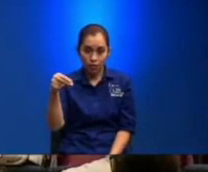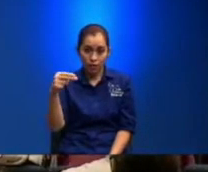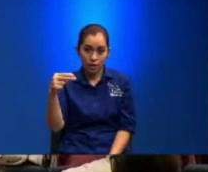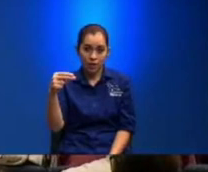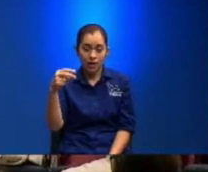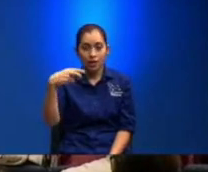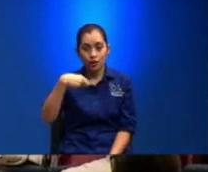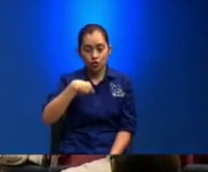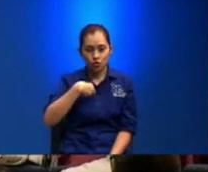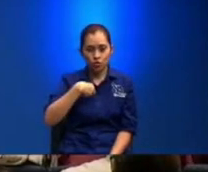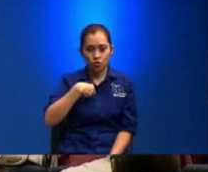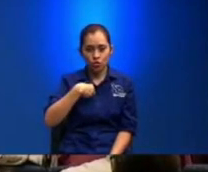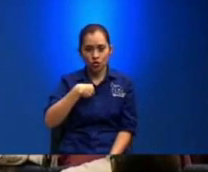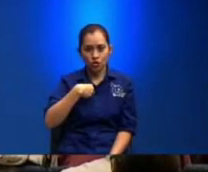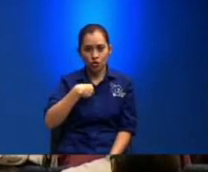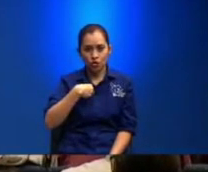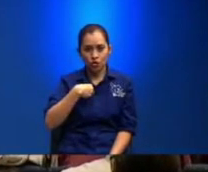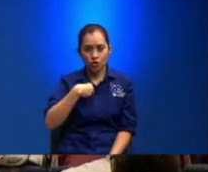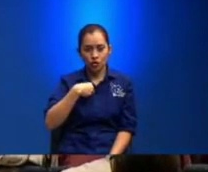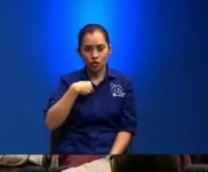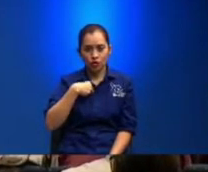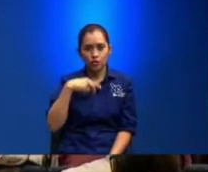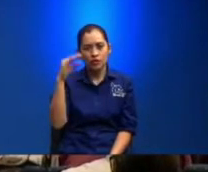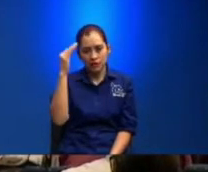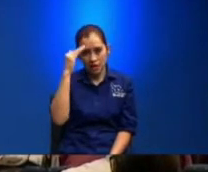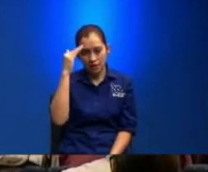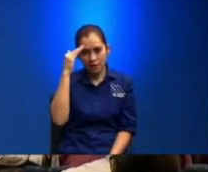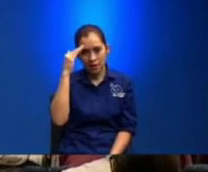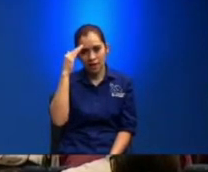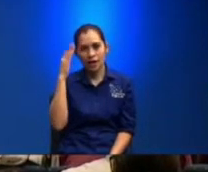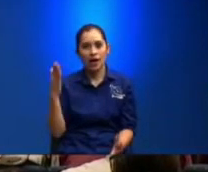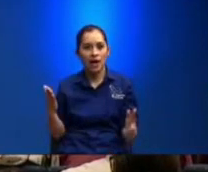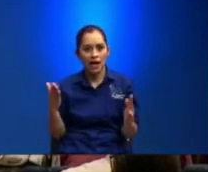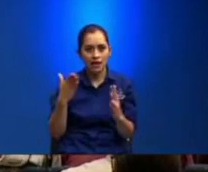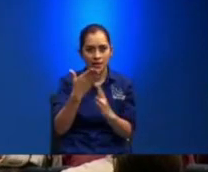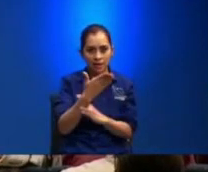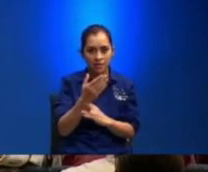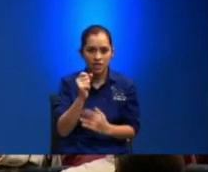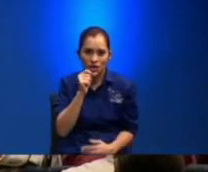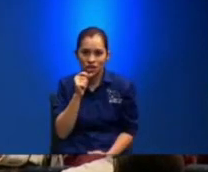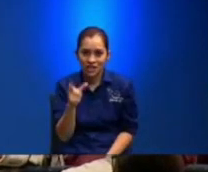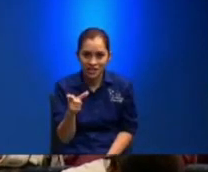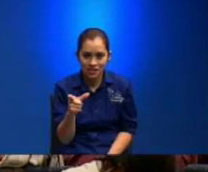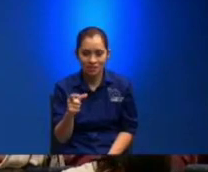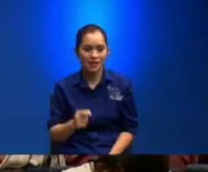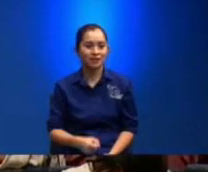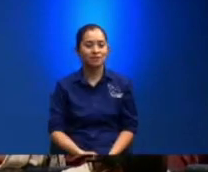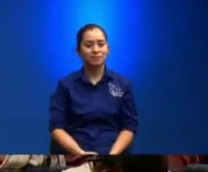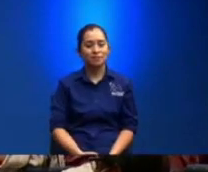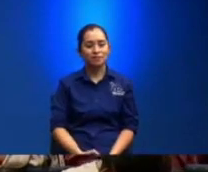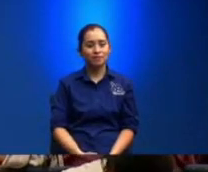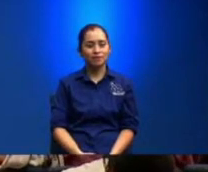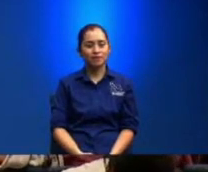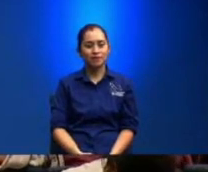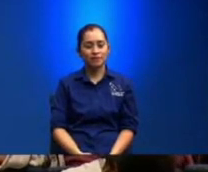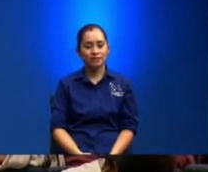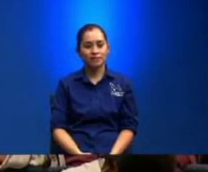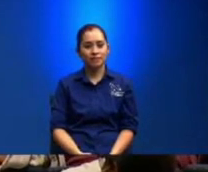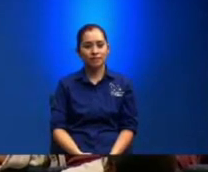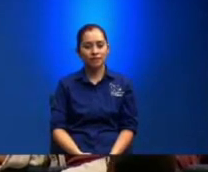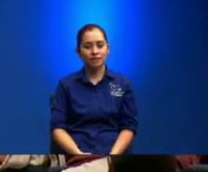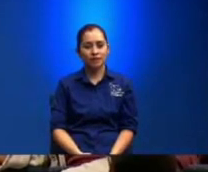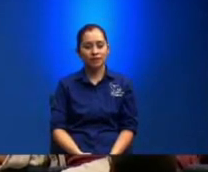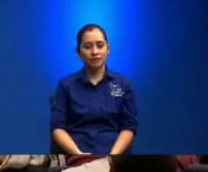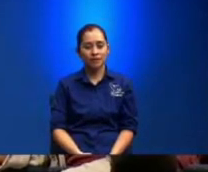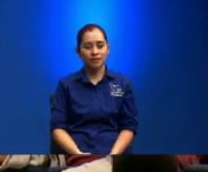llama empezaremos con tan tan tan tan y cuando me cantaban decían lo supe porque de